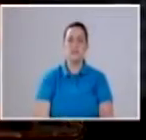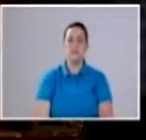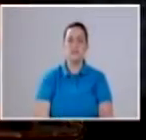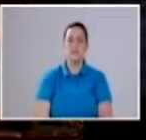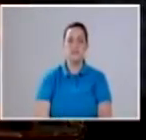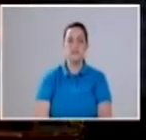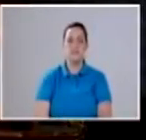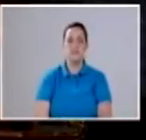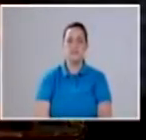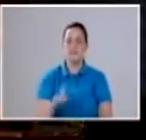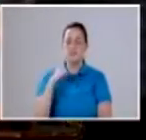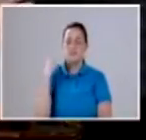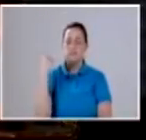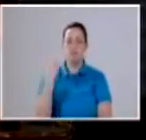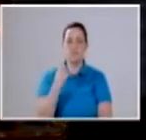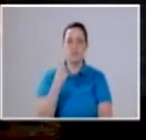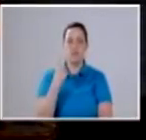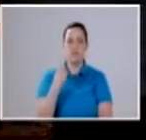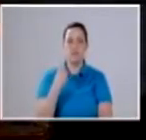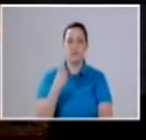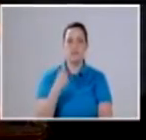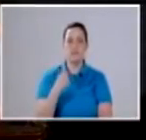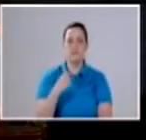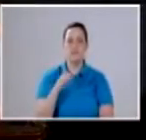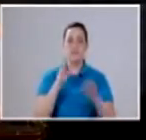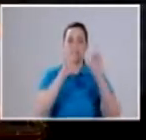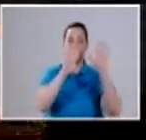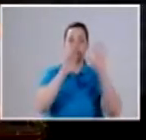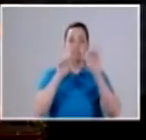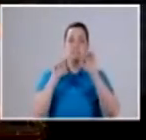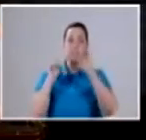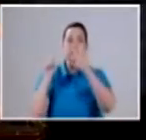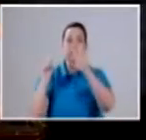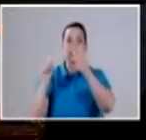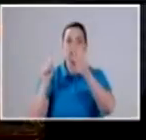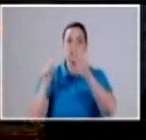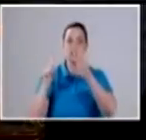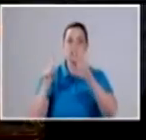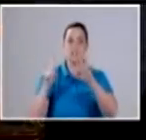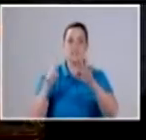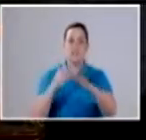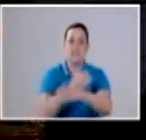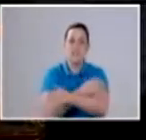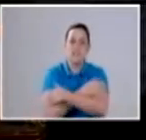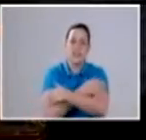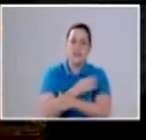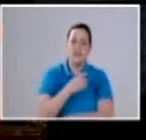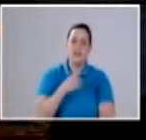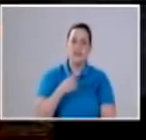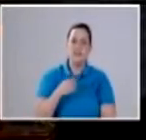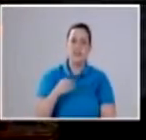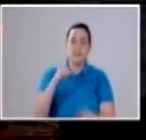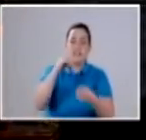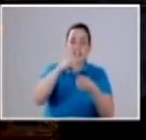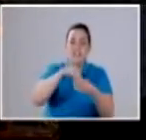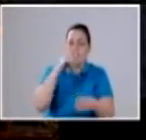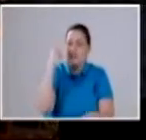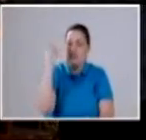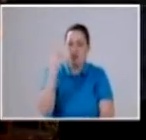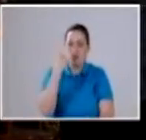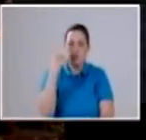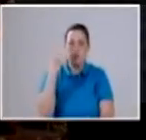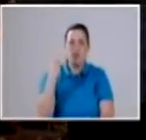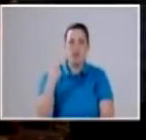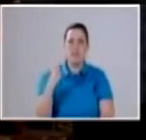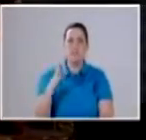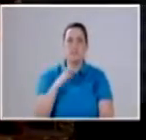reinicio, todas las 16 restantes, como que las abrazara esa, el año favorable del Señor. Y